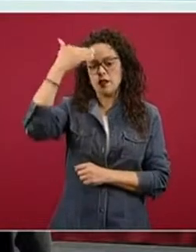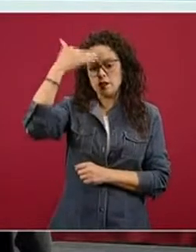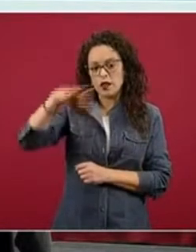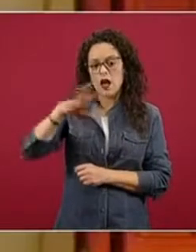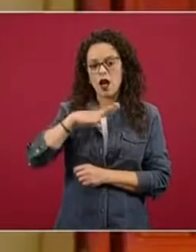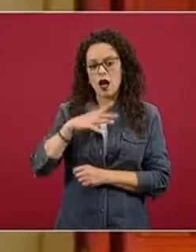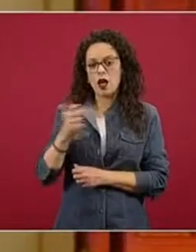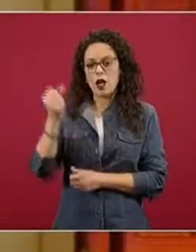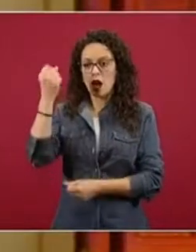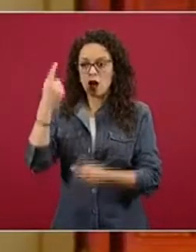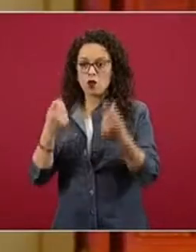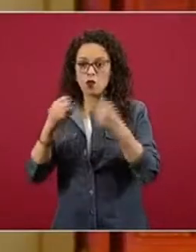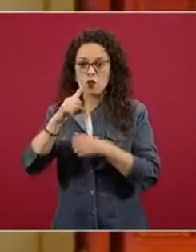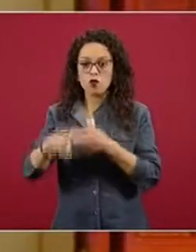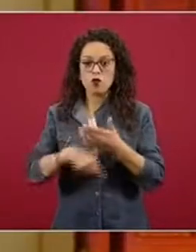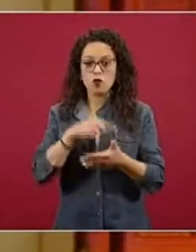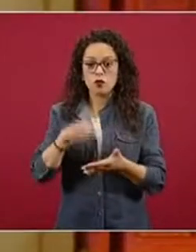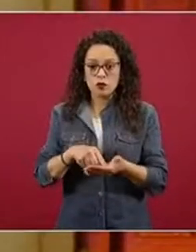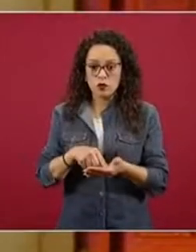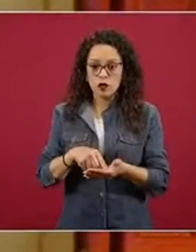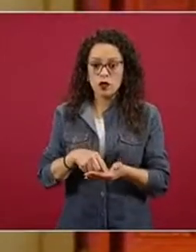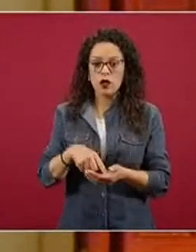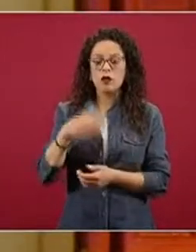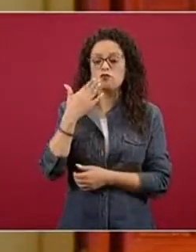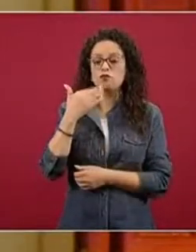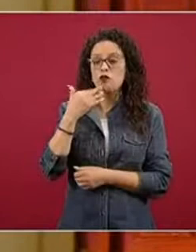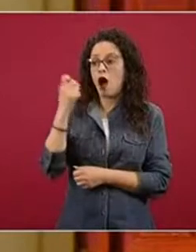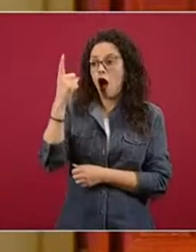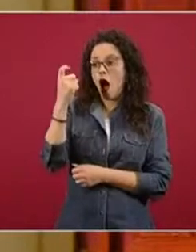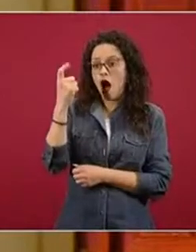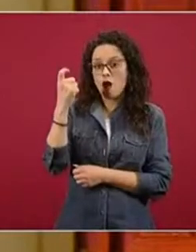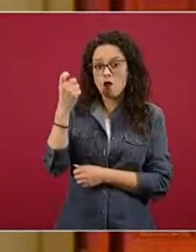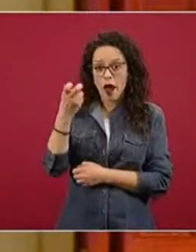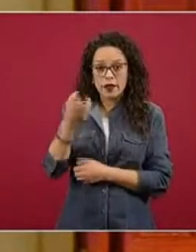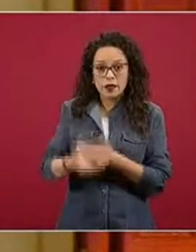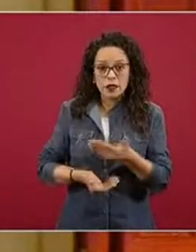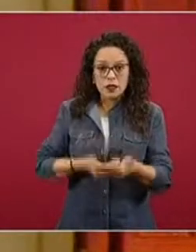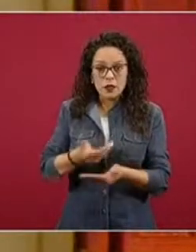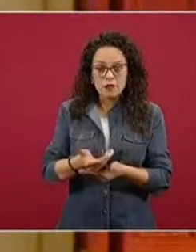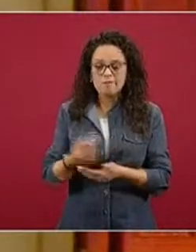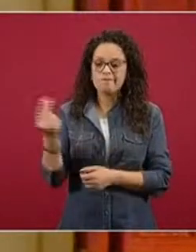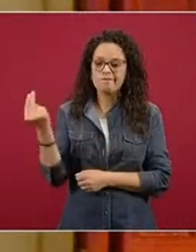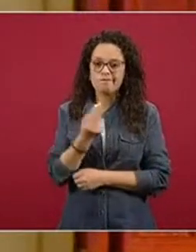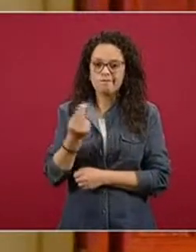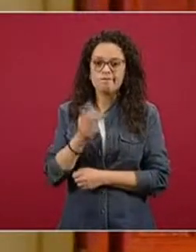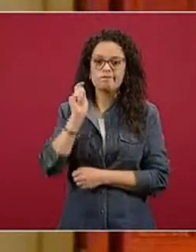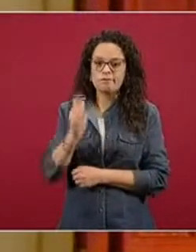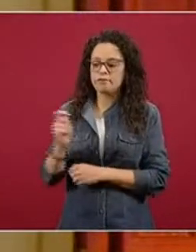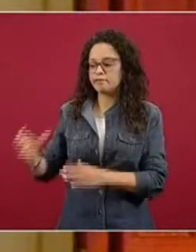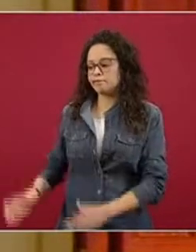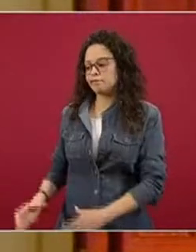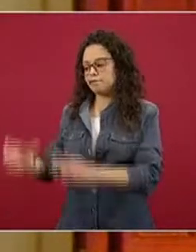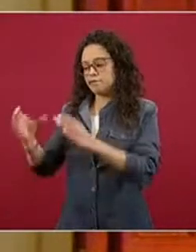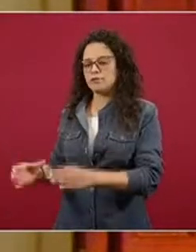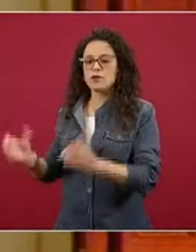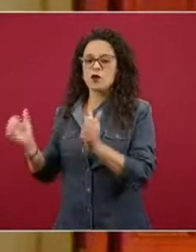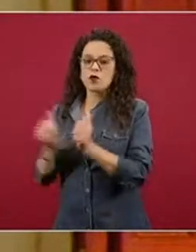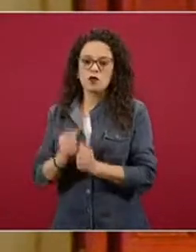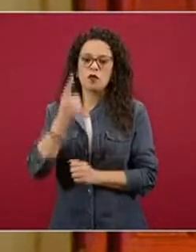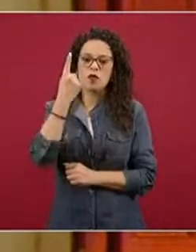potable, pues tenemos que tener contenedores con agua, ¿verdad? La idea es trabajar para que eventualmente